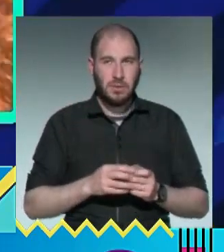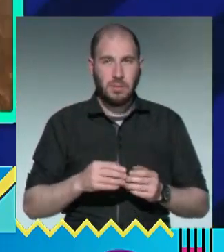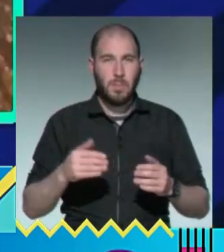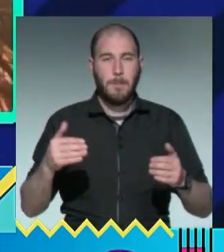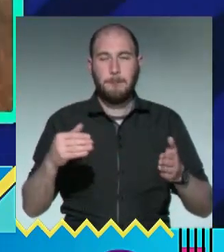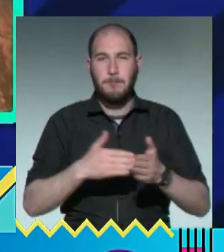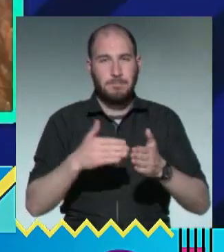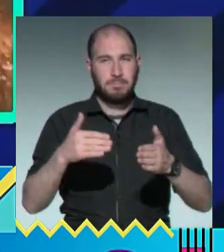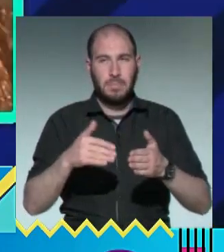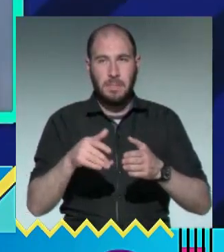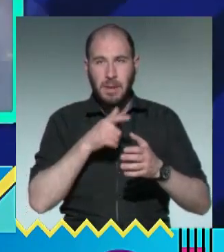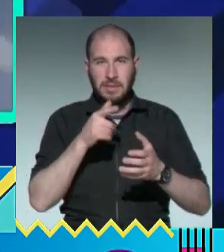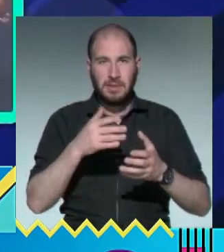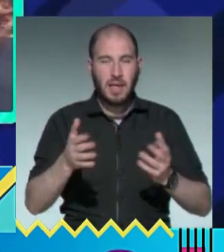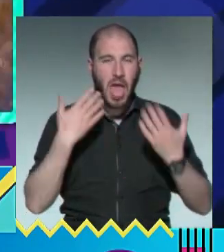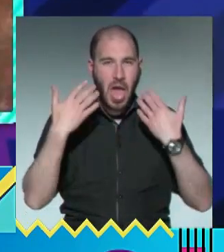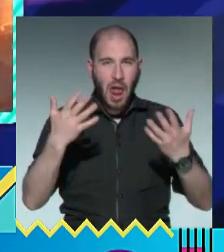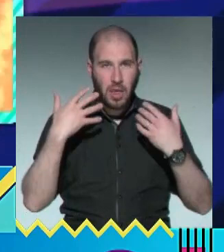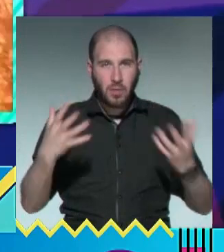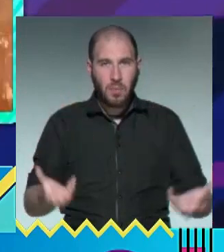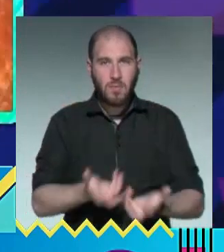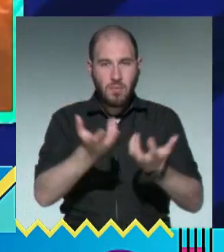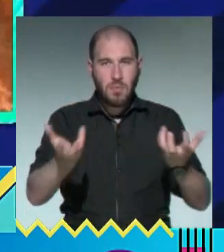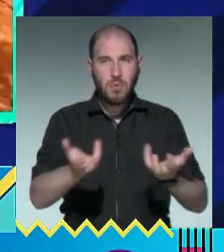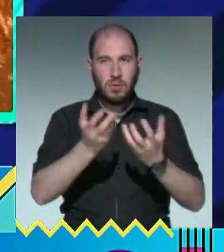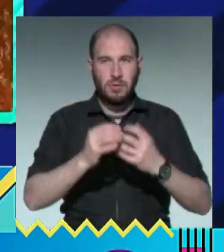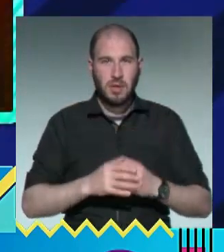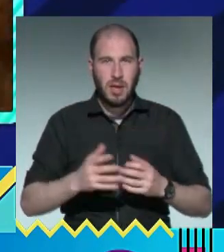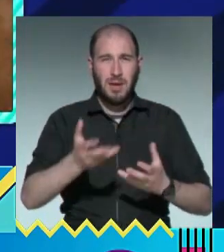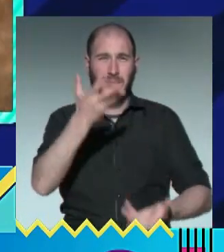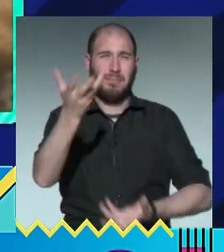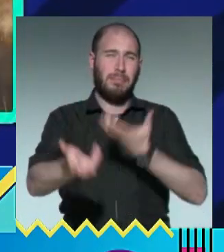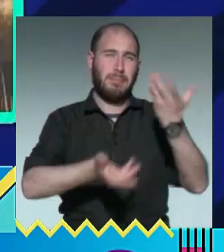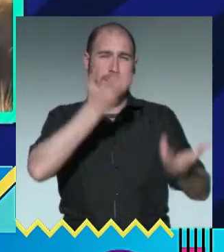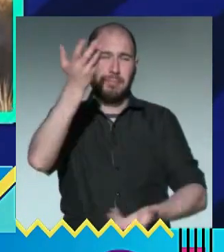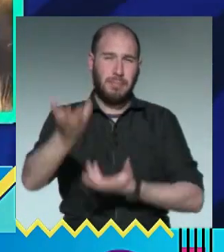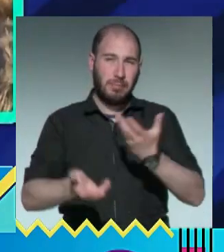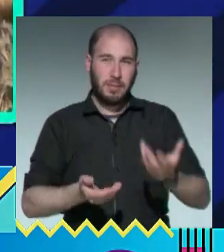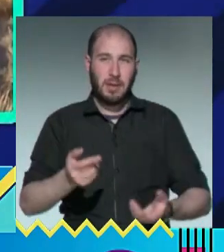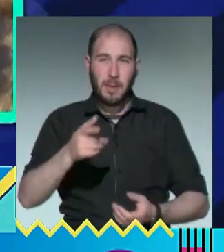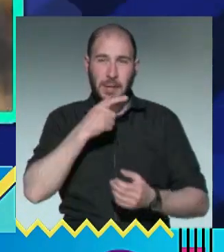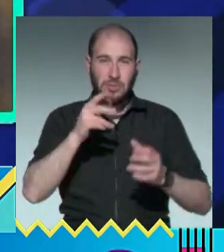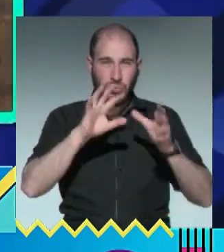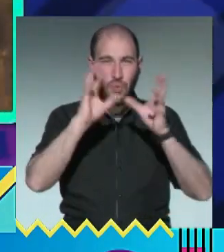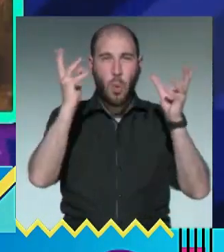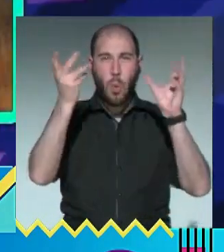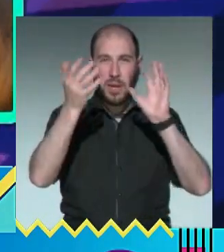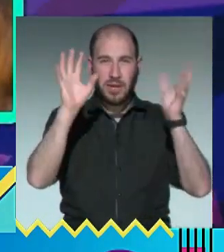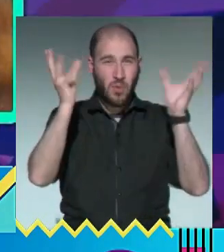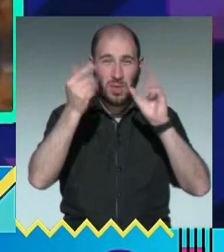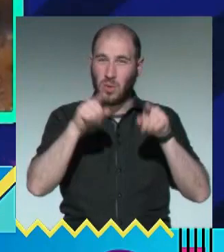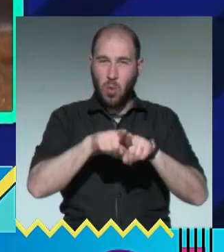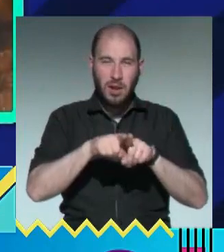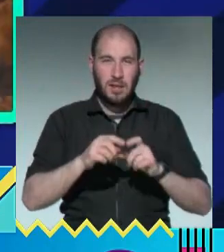que se hace un efecto invernadero, que se llama, ¿sí? Hay tanto humo que llega a hacerse como una nube, Claro.